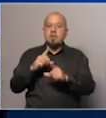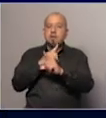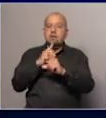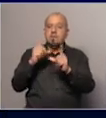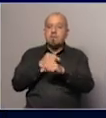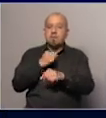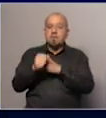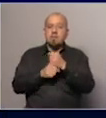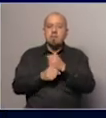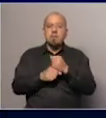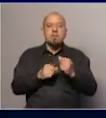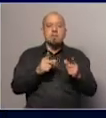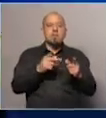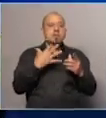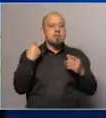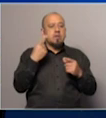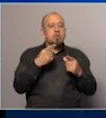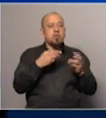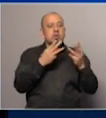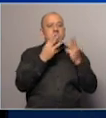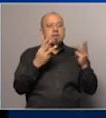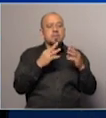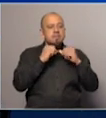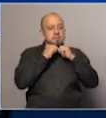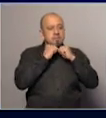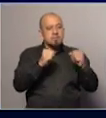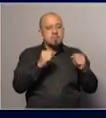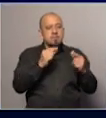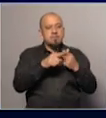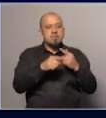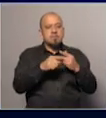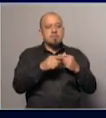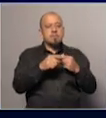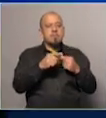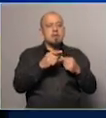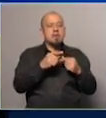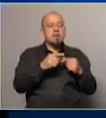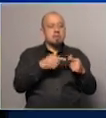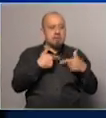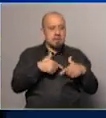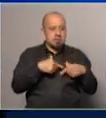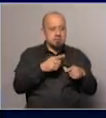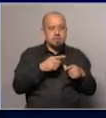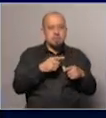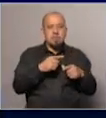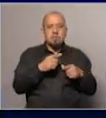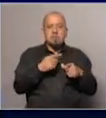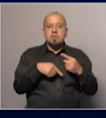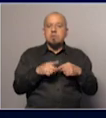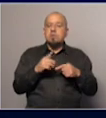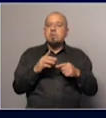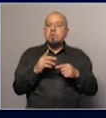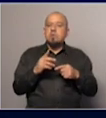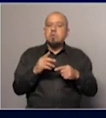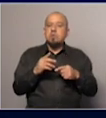así se es el director general de secretaría e secretaria del hornos exactamente del ministerio de vivienda de ordenamiento territorial exactamente es decir que da la impresión